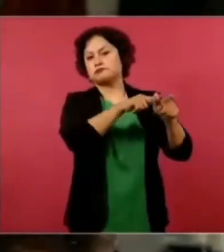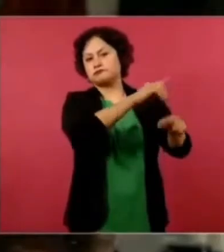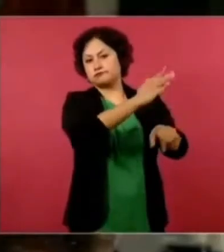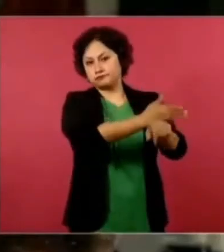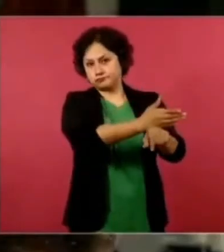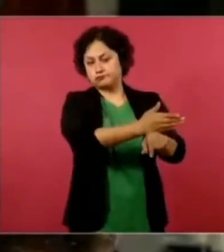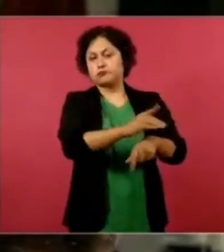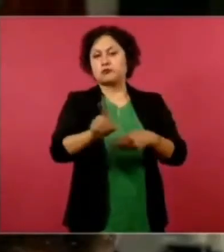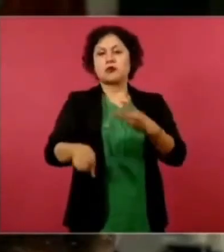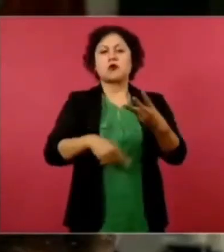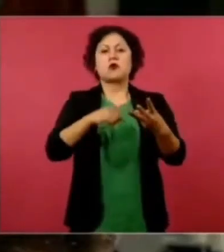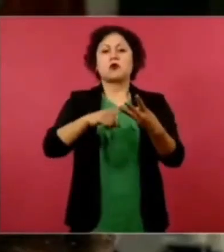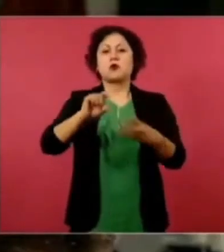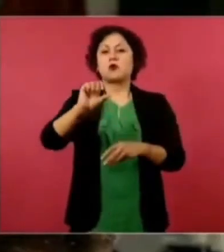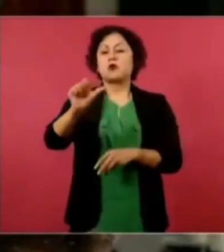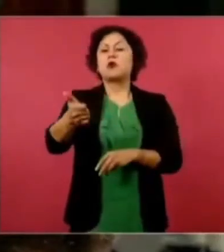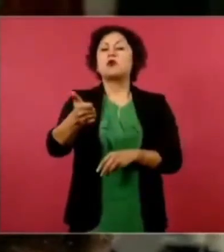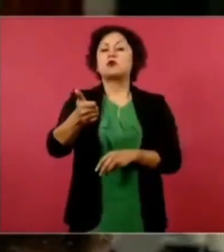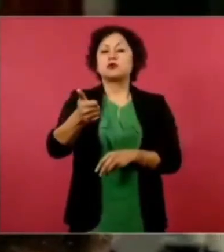general Rafael